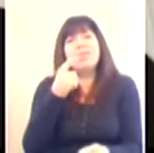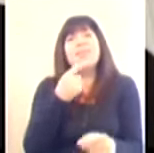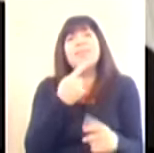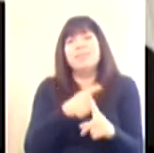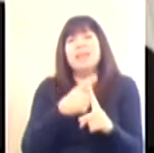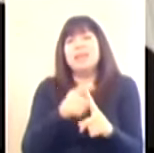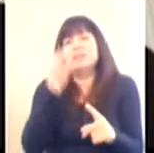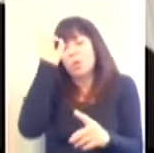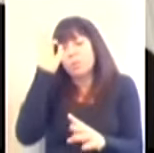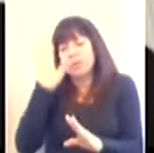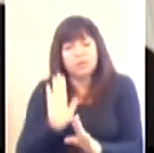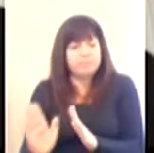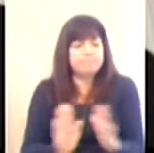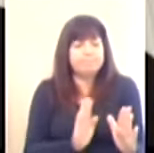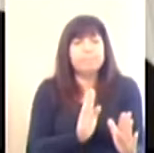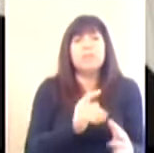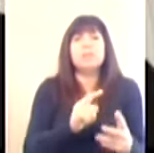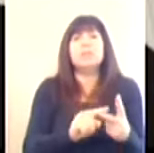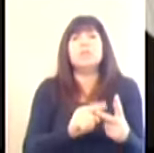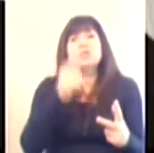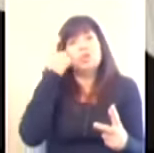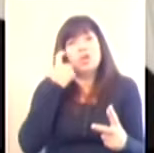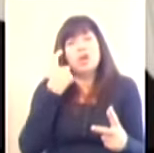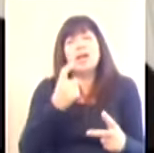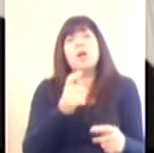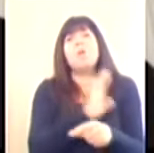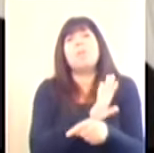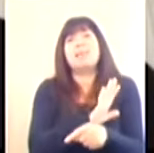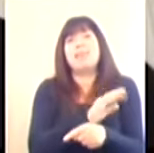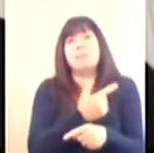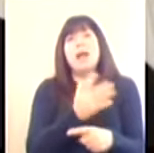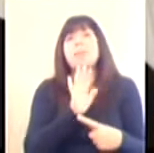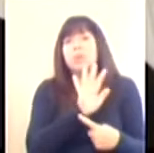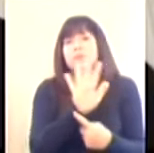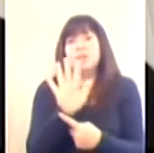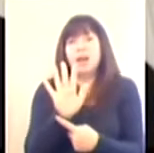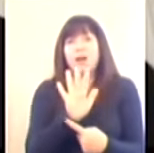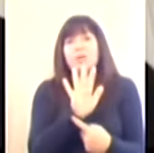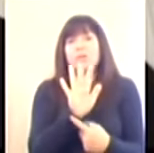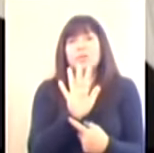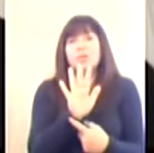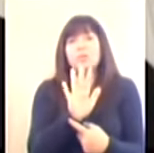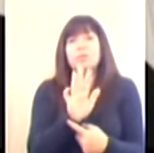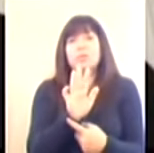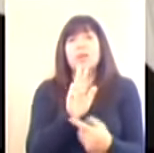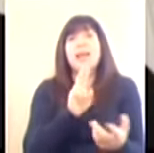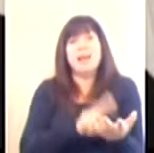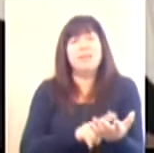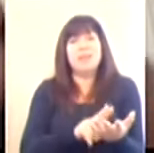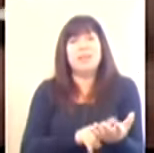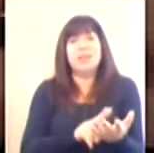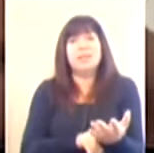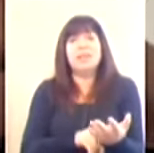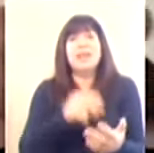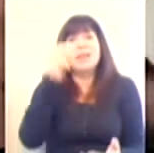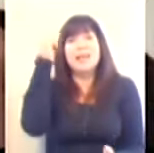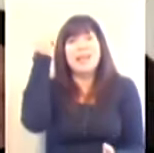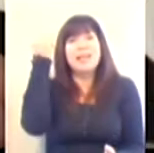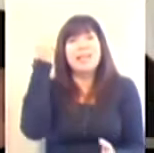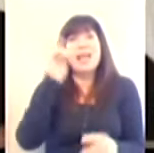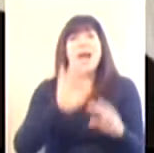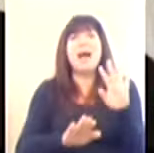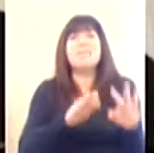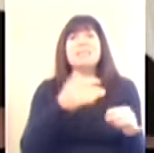creo que esta pandemia, si hay una cosa que ha puesto de manifiesto, que es que esta idea que a veces está